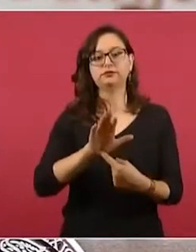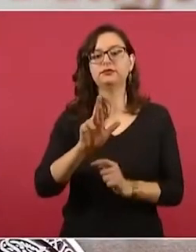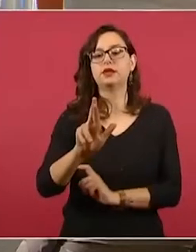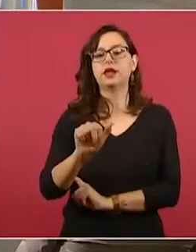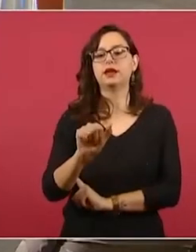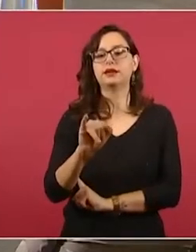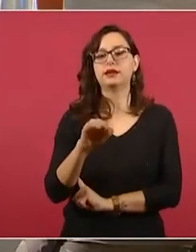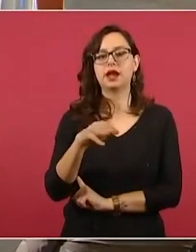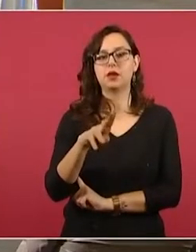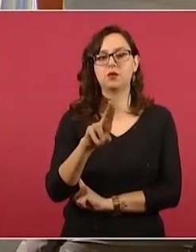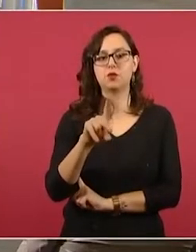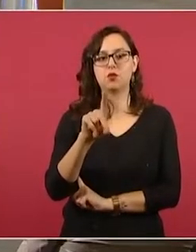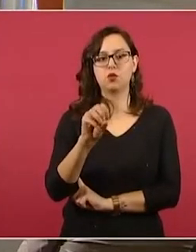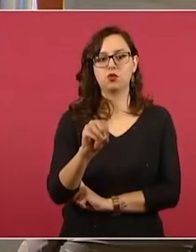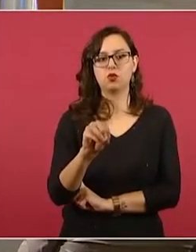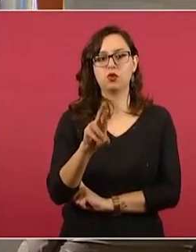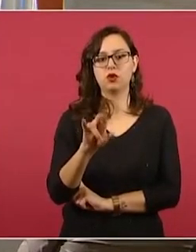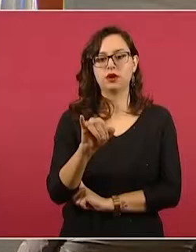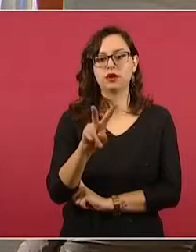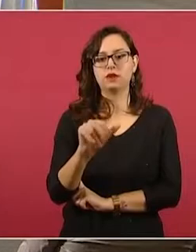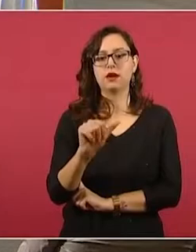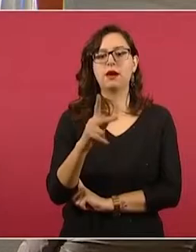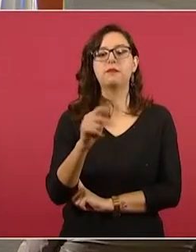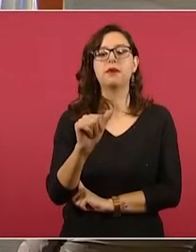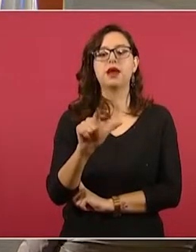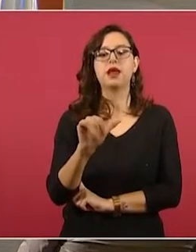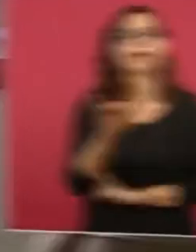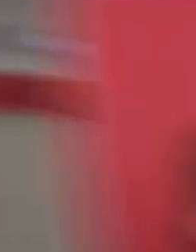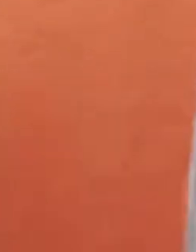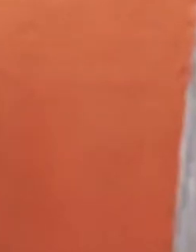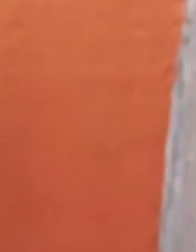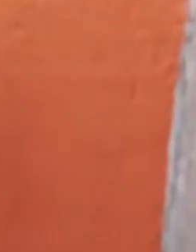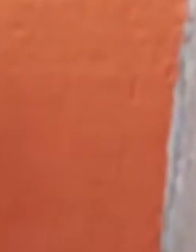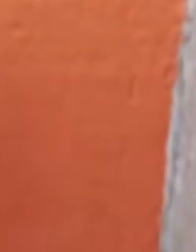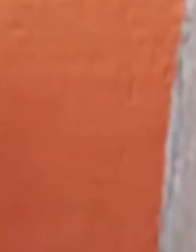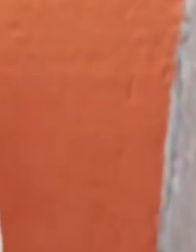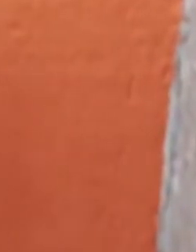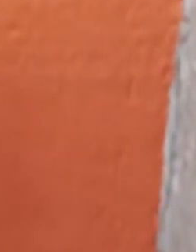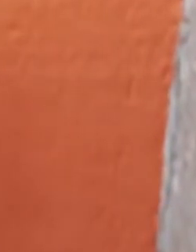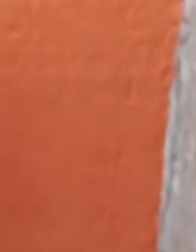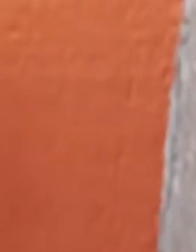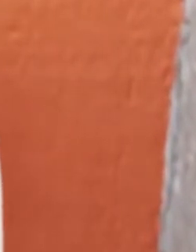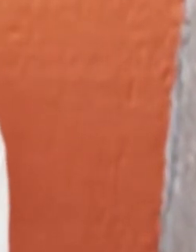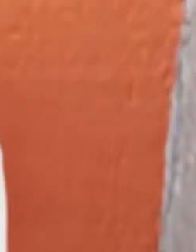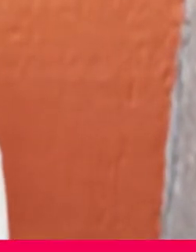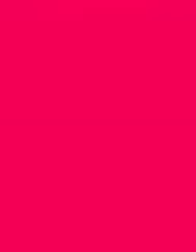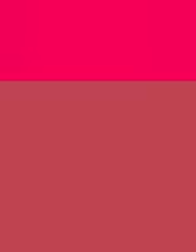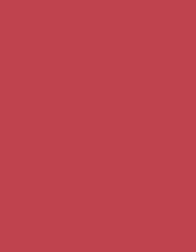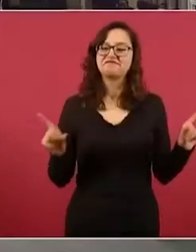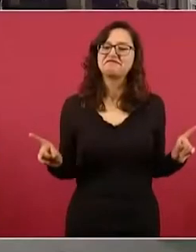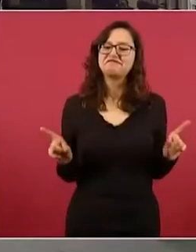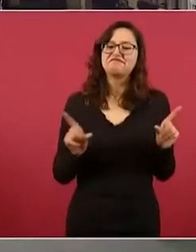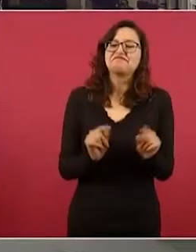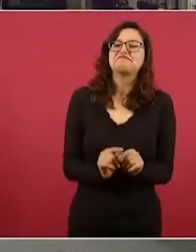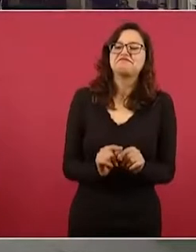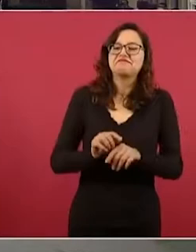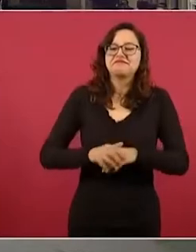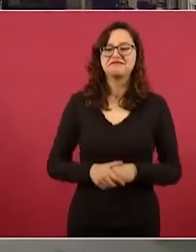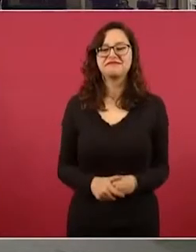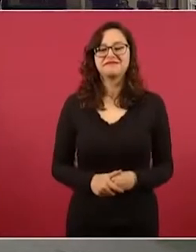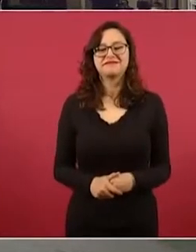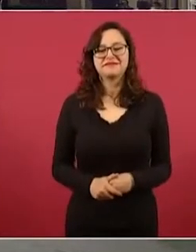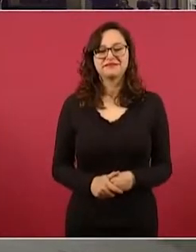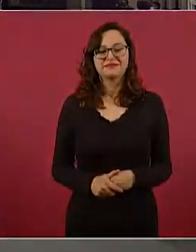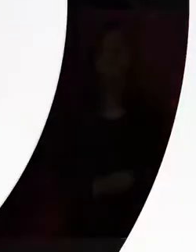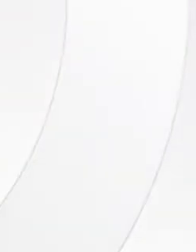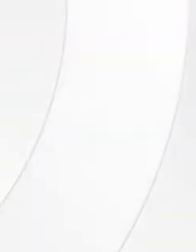Riva Palacio, que se ha ganado a pulso un lugar en esta sección. Solo por Regeneración MX. ¿Pues cuánto, señor